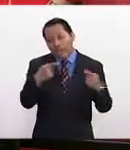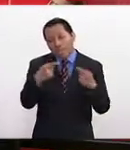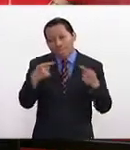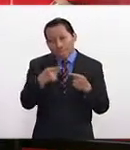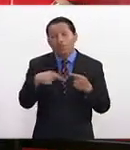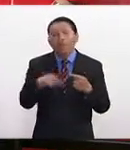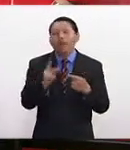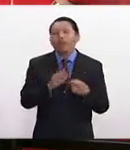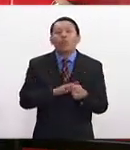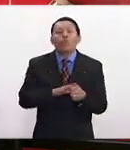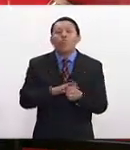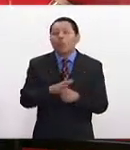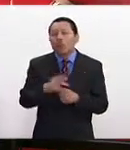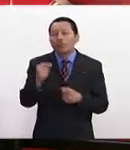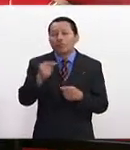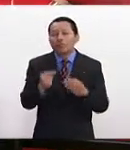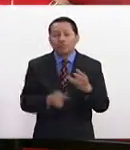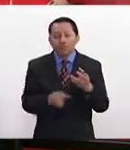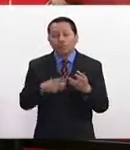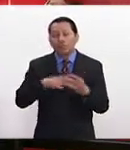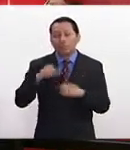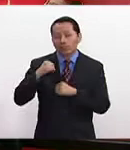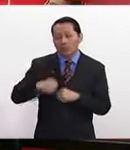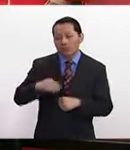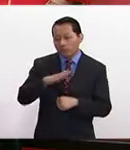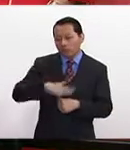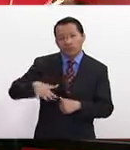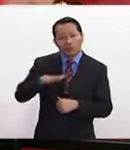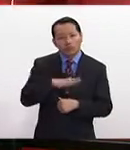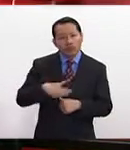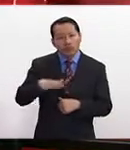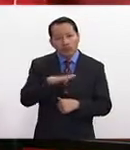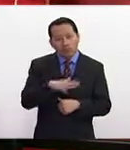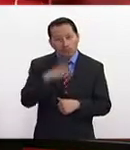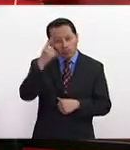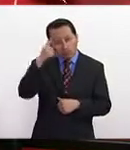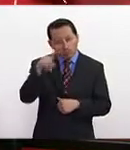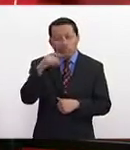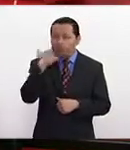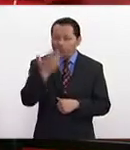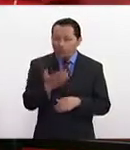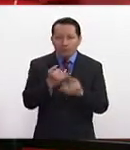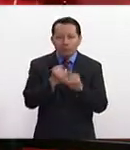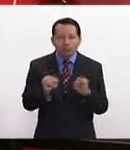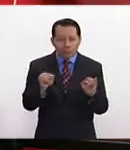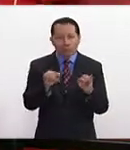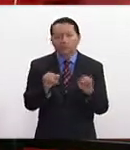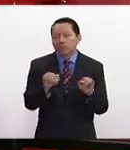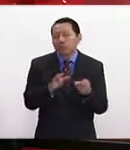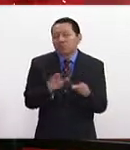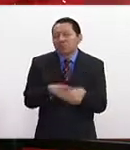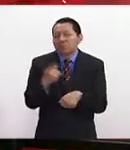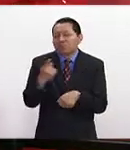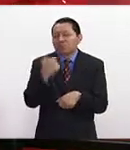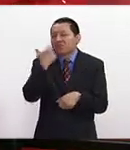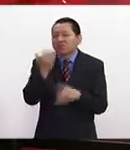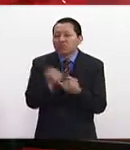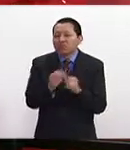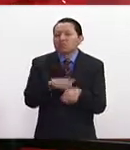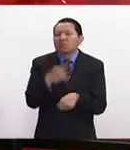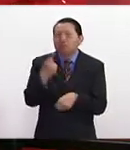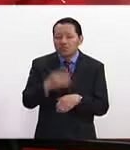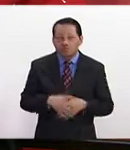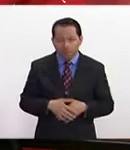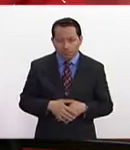elementos que arguyen las autoridades locales en este momento para querer la independencia de España? Sí, como tú